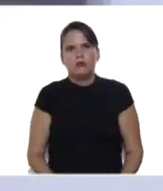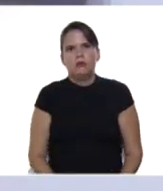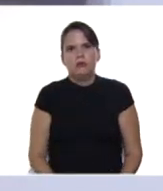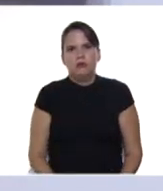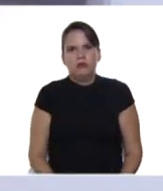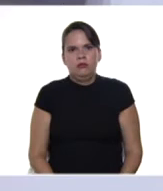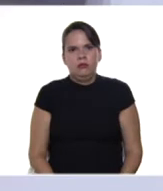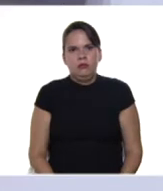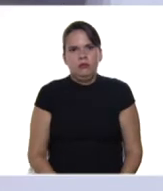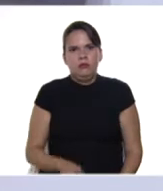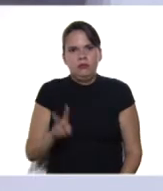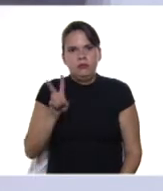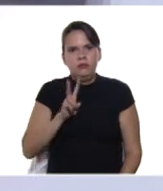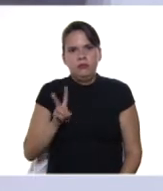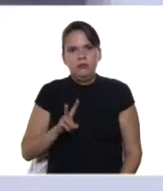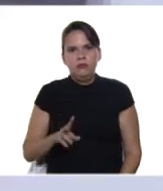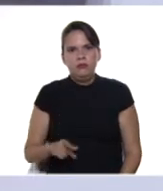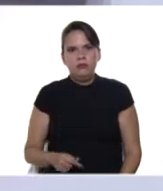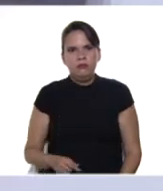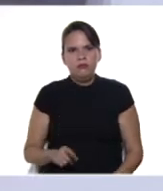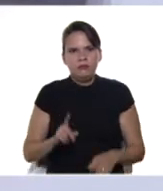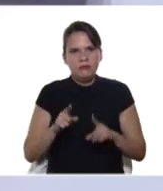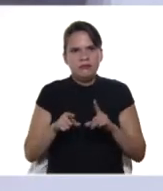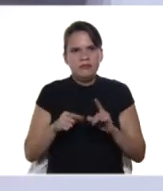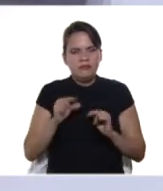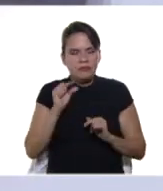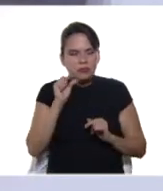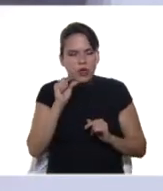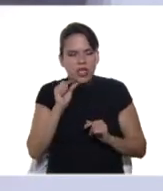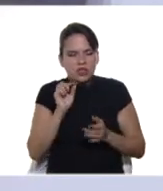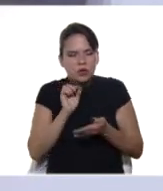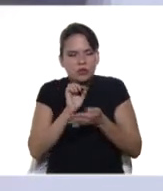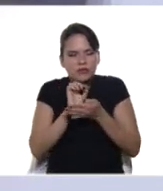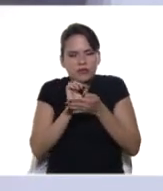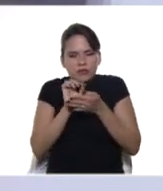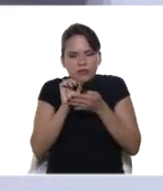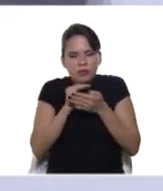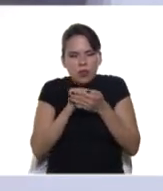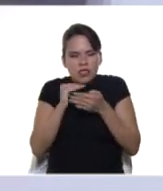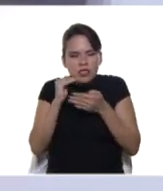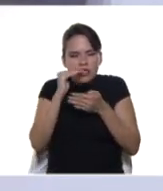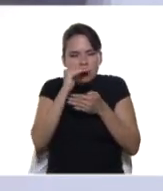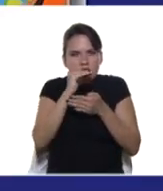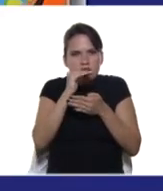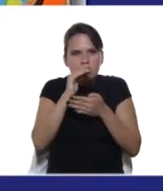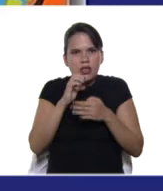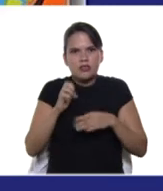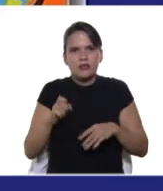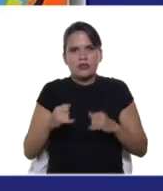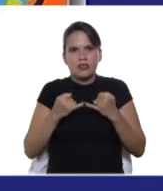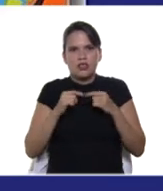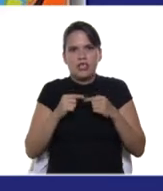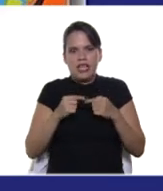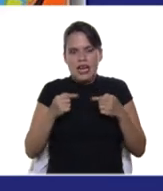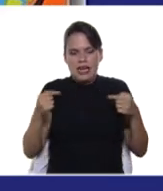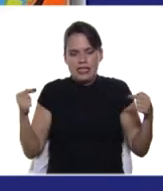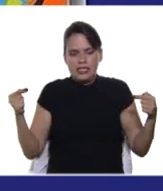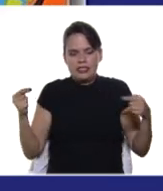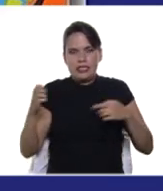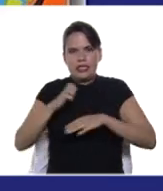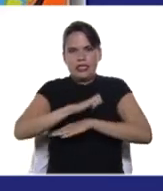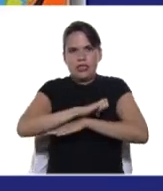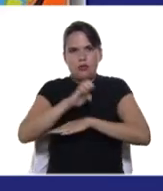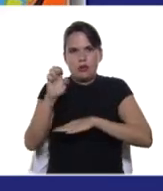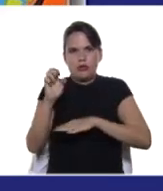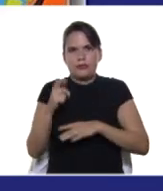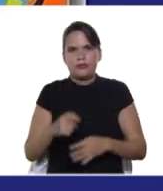O sea, Venezuela está prácticamente que parada sobre la línea de Ecuador, un poquitico por encima, 1 grado inclusive aproximado porque es